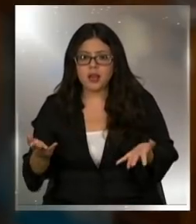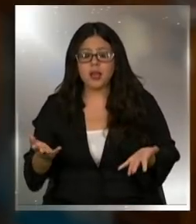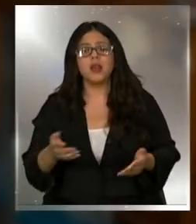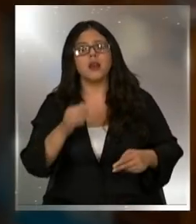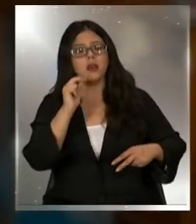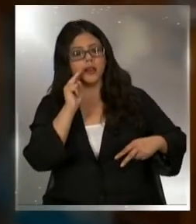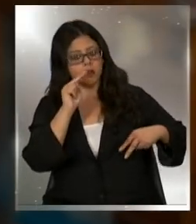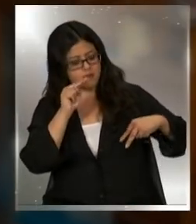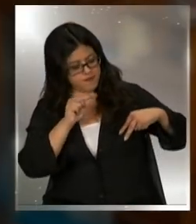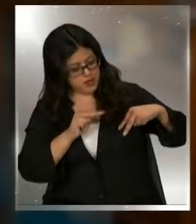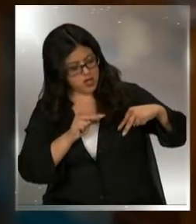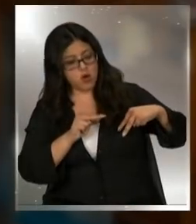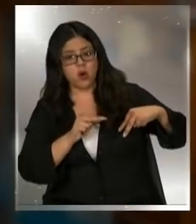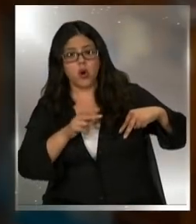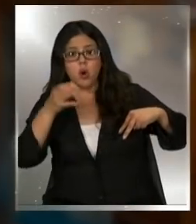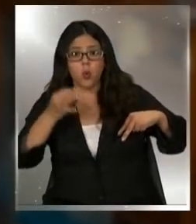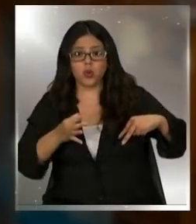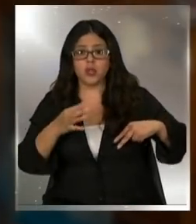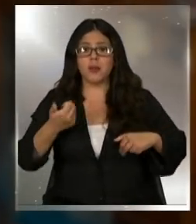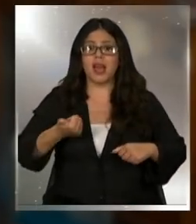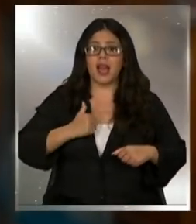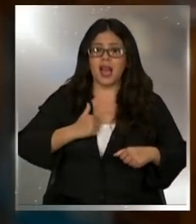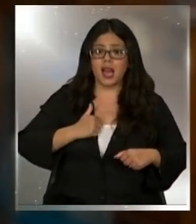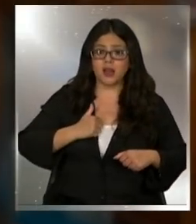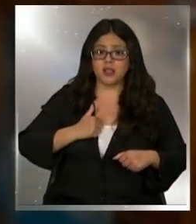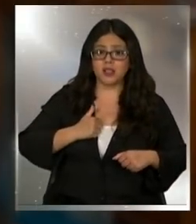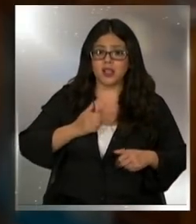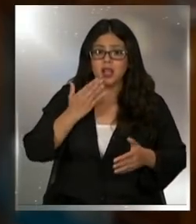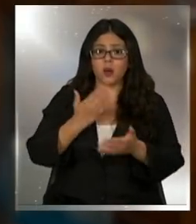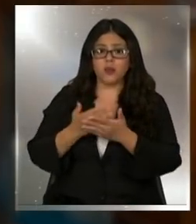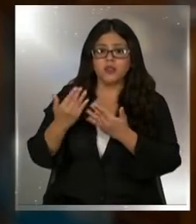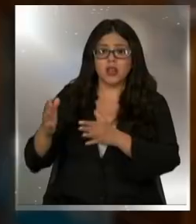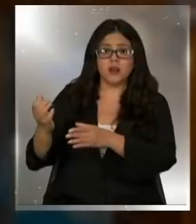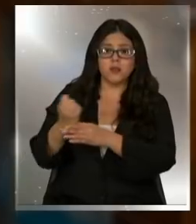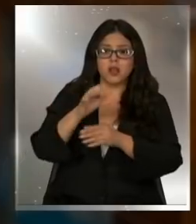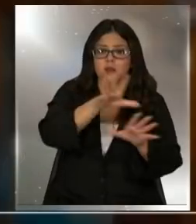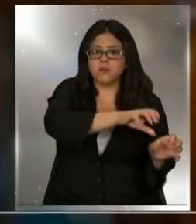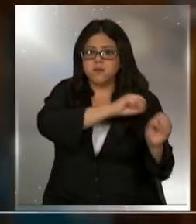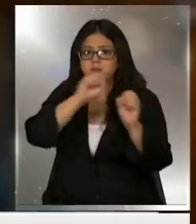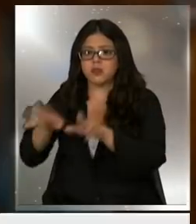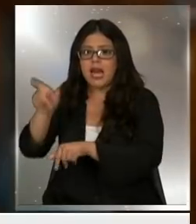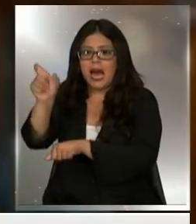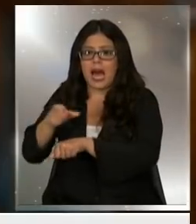me veo yo y el tipo justo llegó carabinero cuando me estaban dando la frisca y se lo llevan detenido.